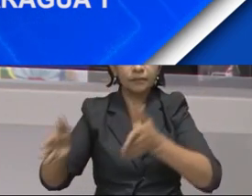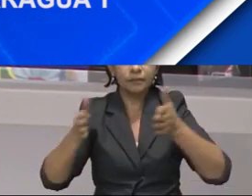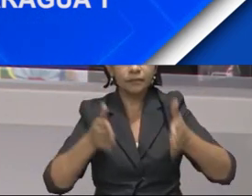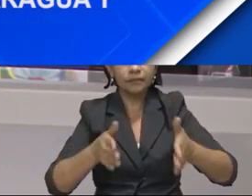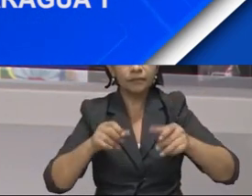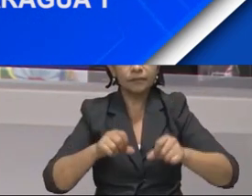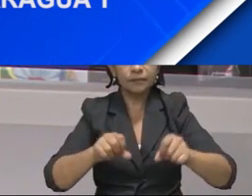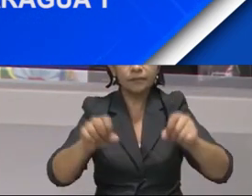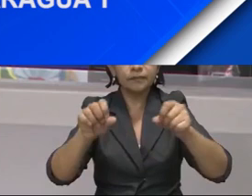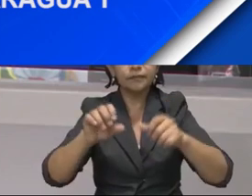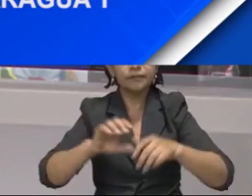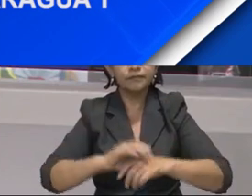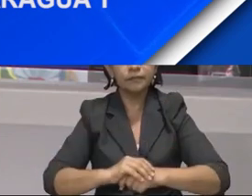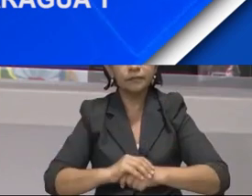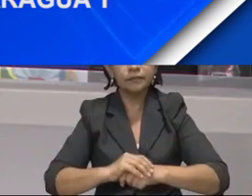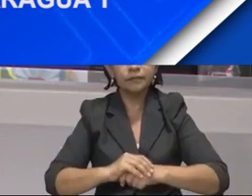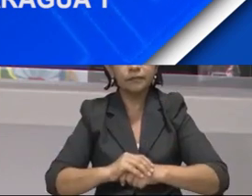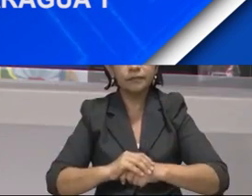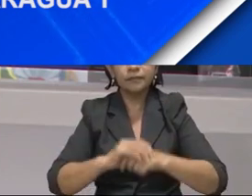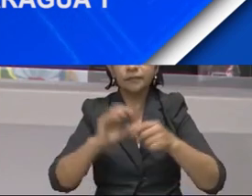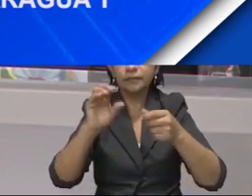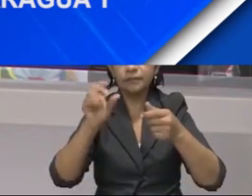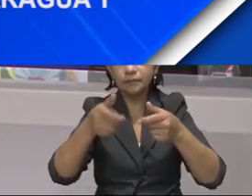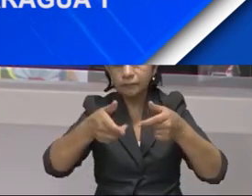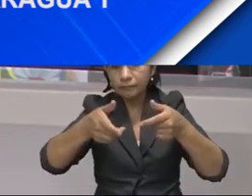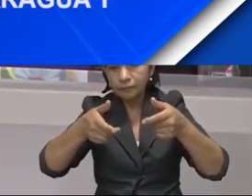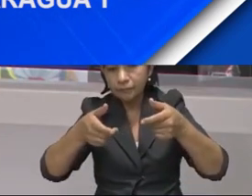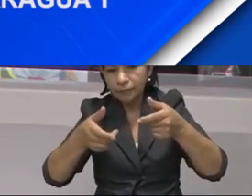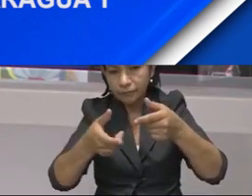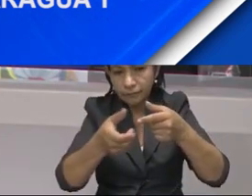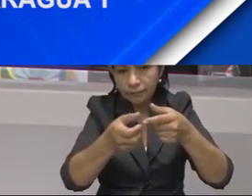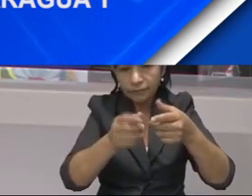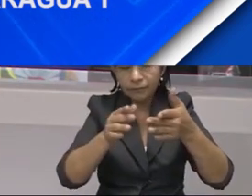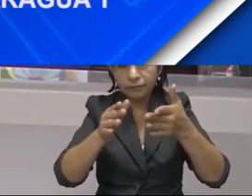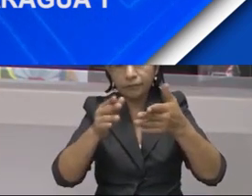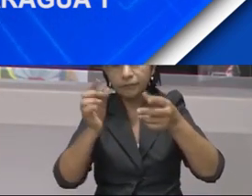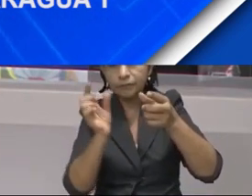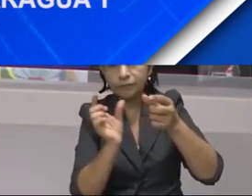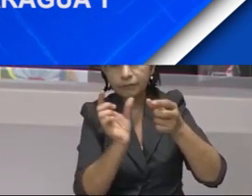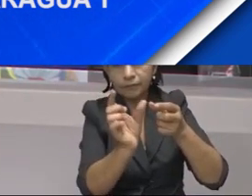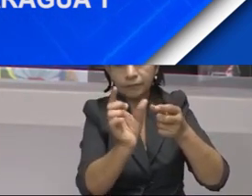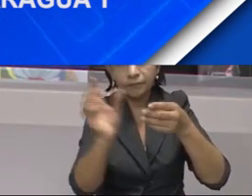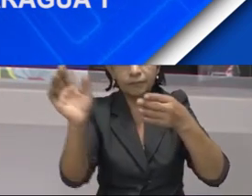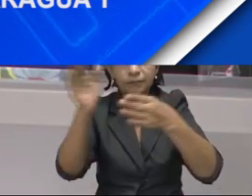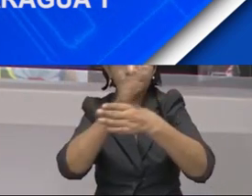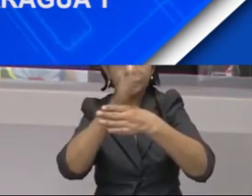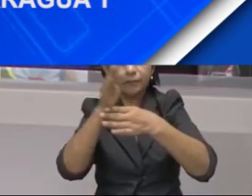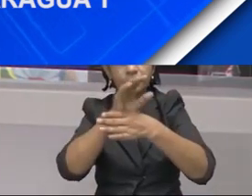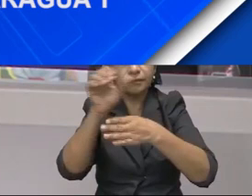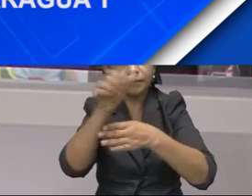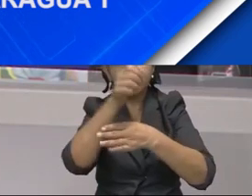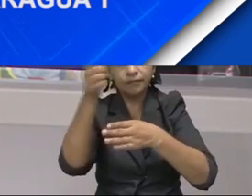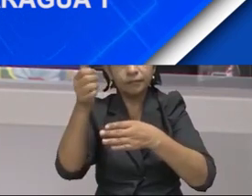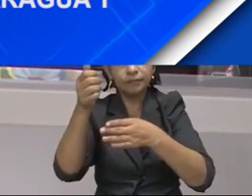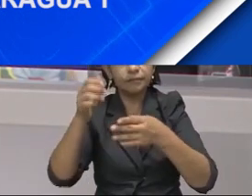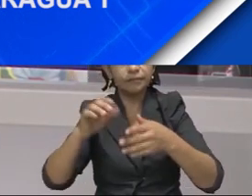cada otro, sellos de plomo, imprentas de sellos, estampillas y otros medios